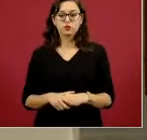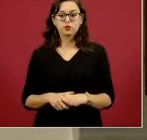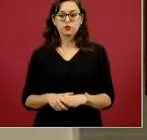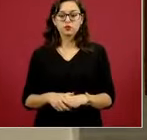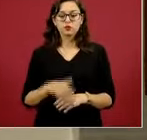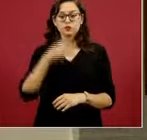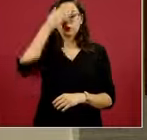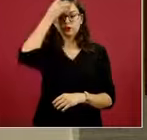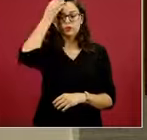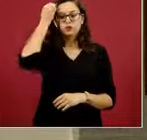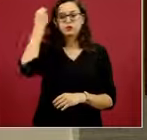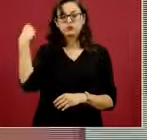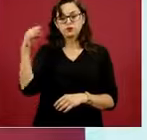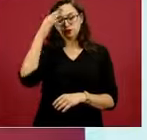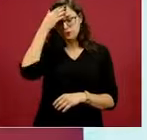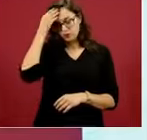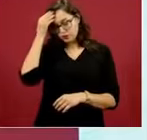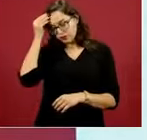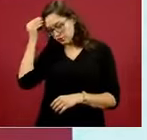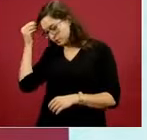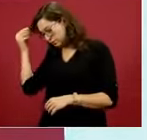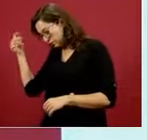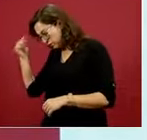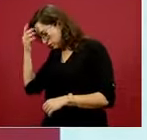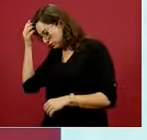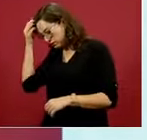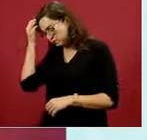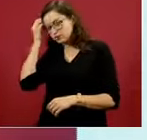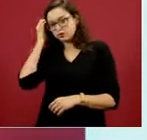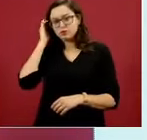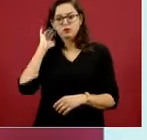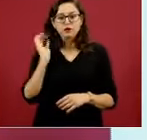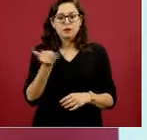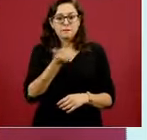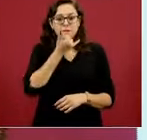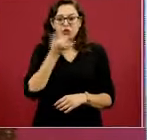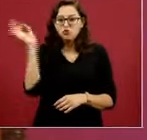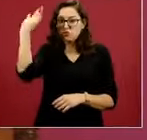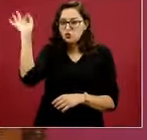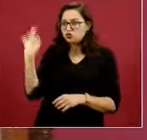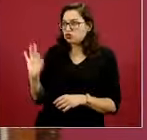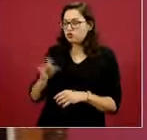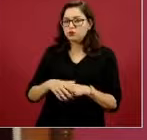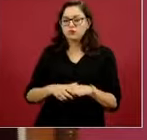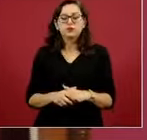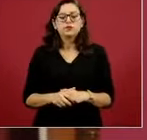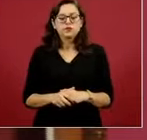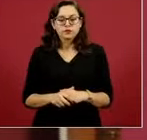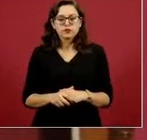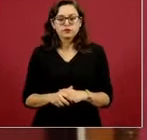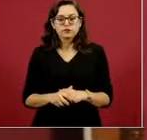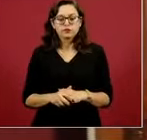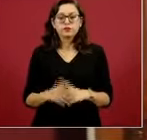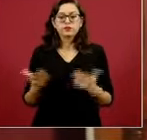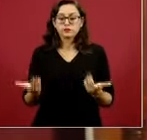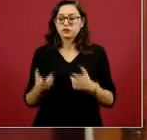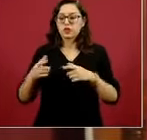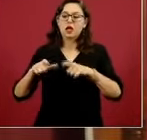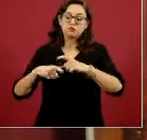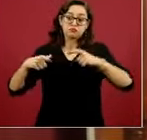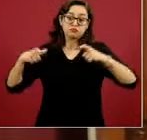Eso también ha ido oscilando, antes era mucho más alto, hemos llegado hasta 4% y ahora tenemos este